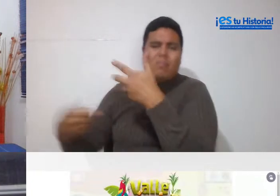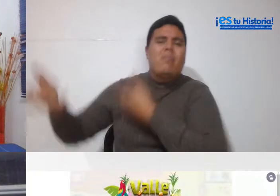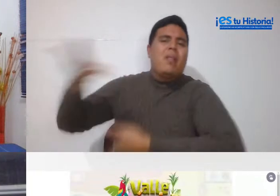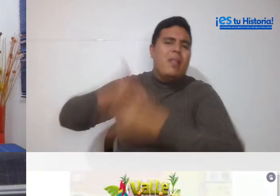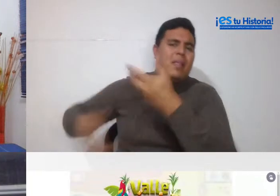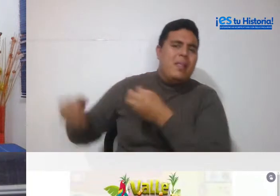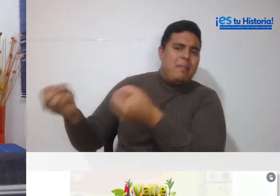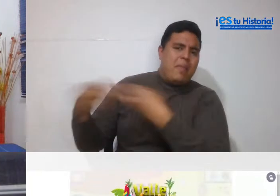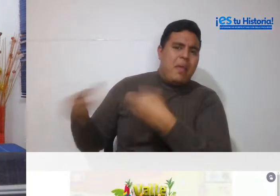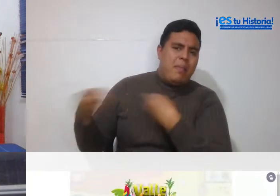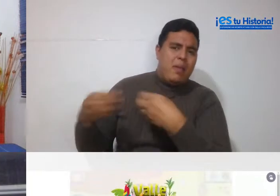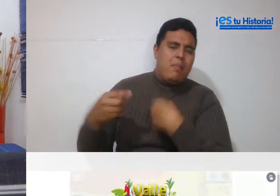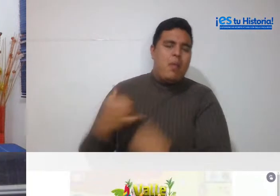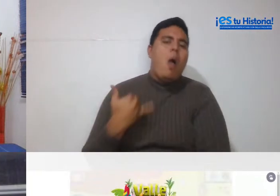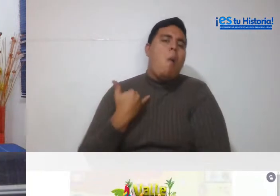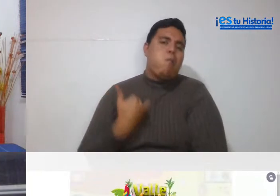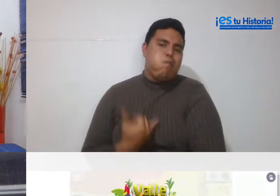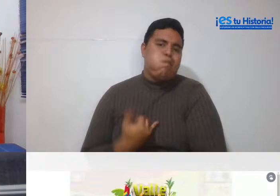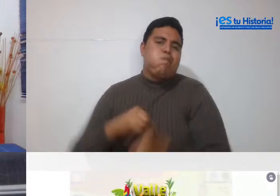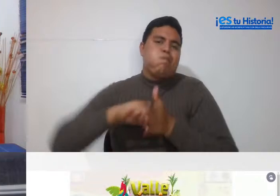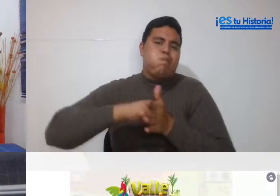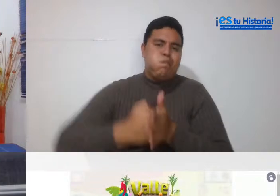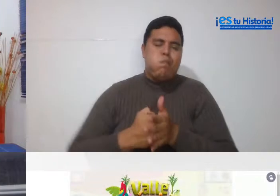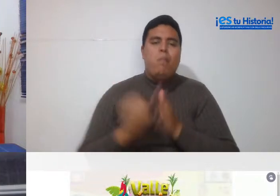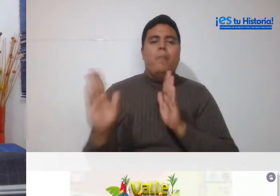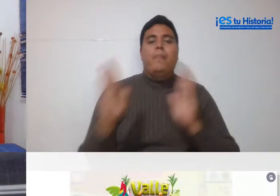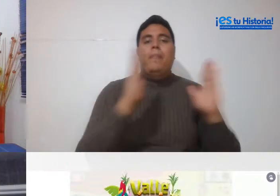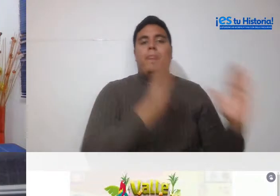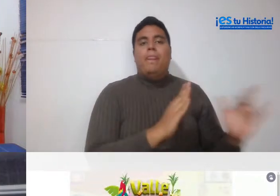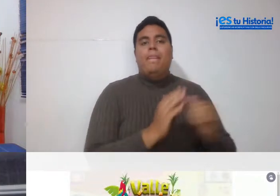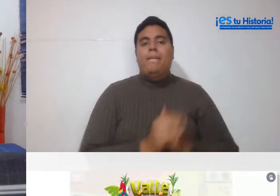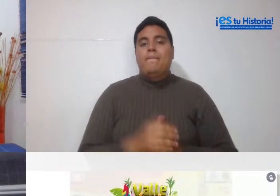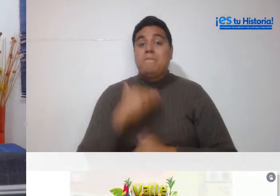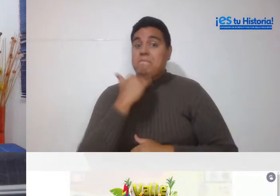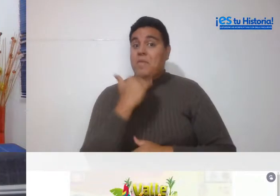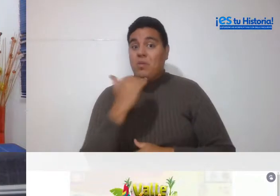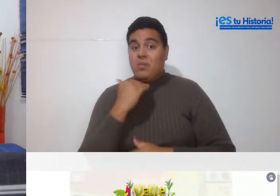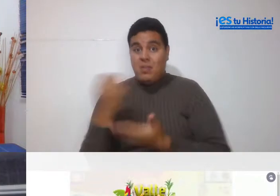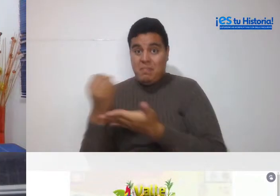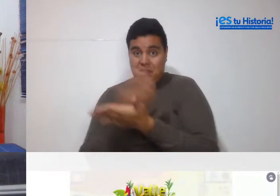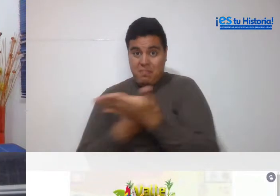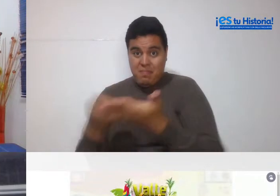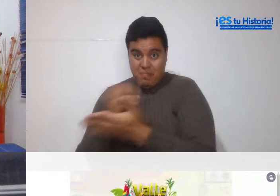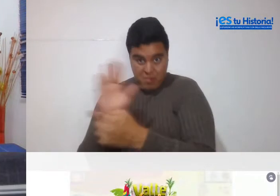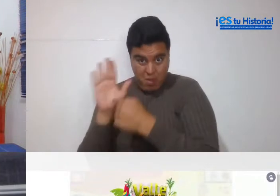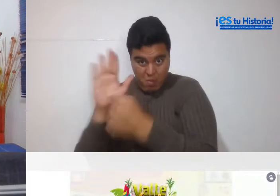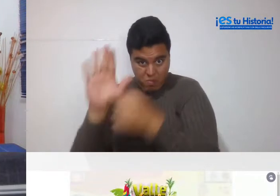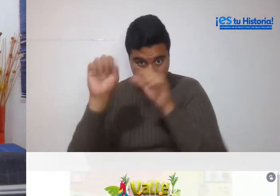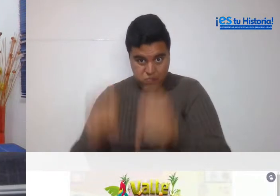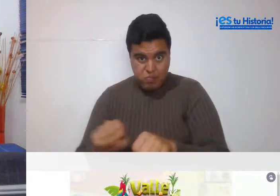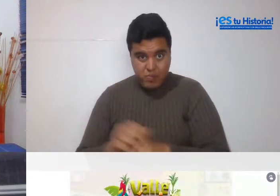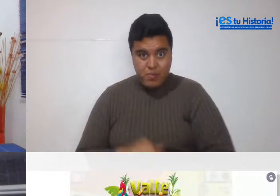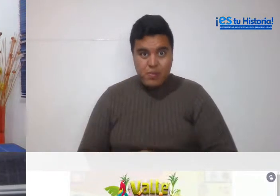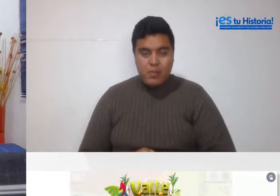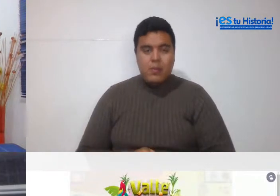Igualmente, no sé en la presentación si la puedo compartir o usted ya la colocó en pantalla. Claro,